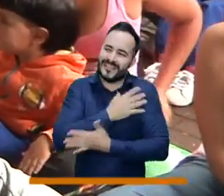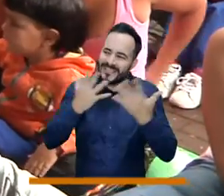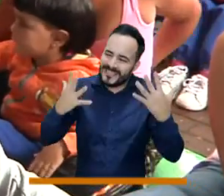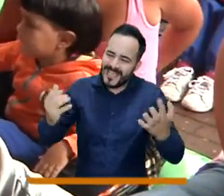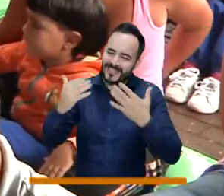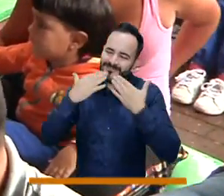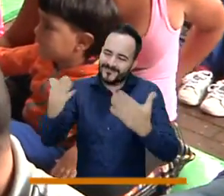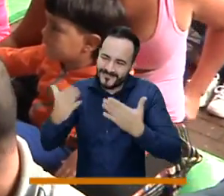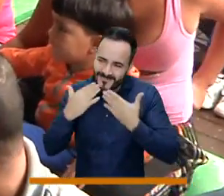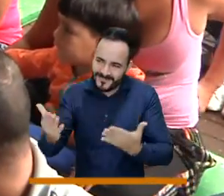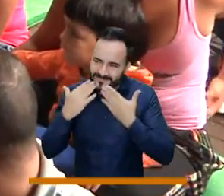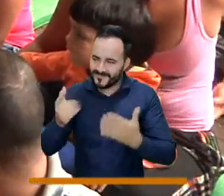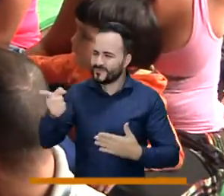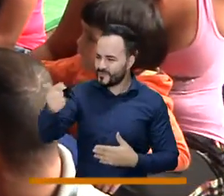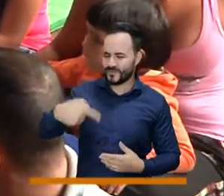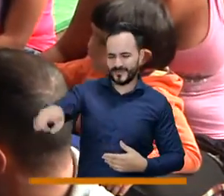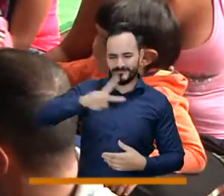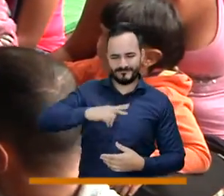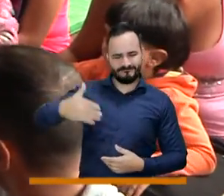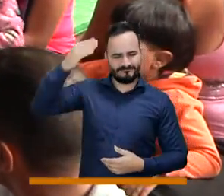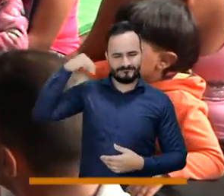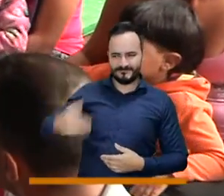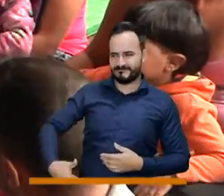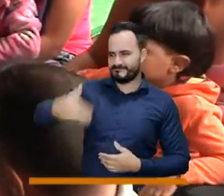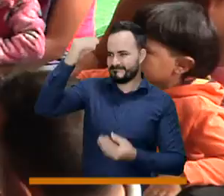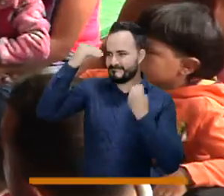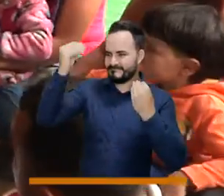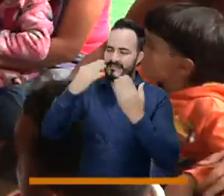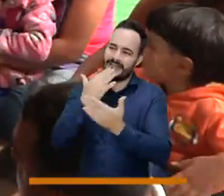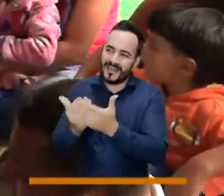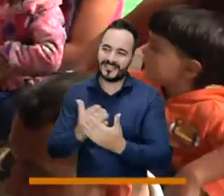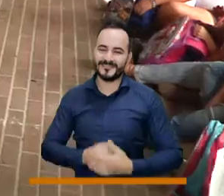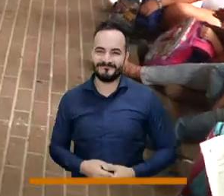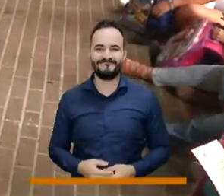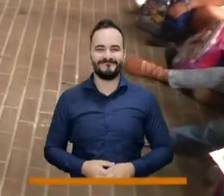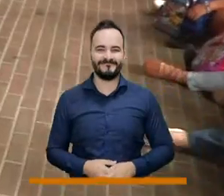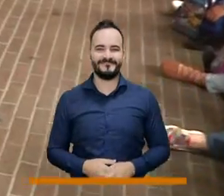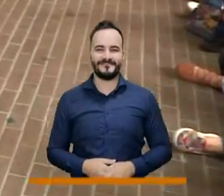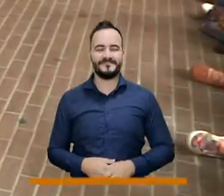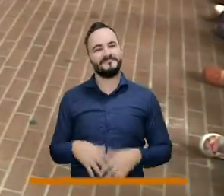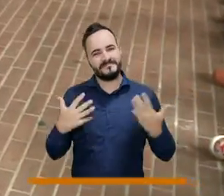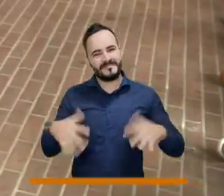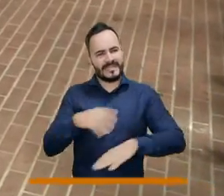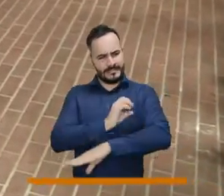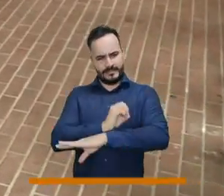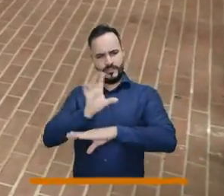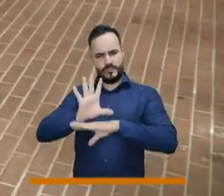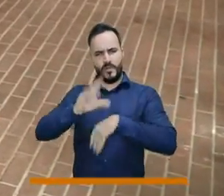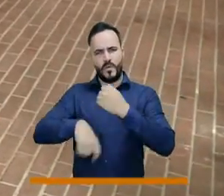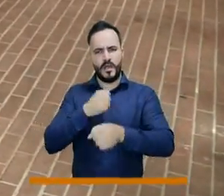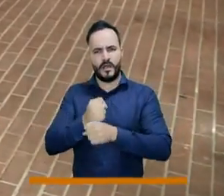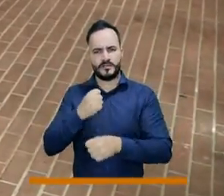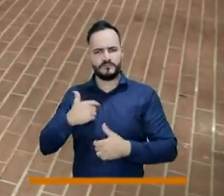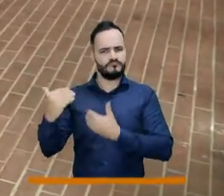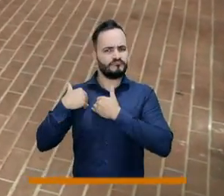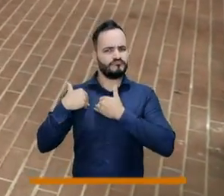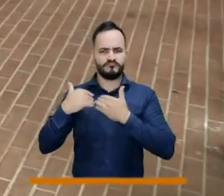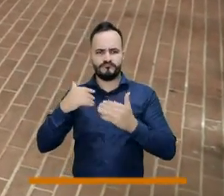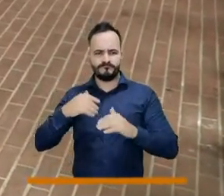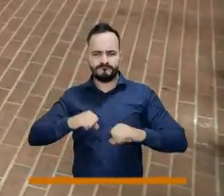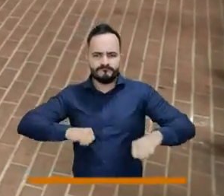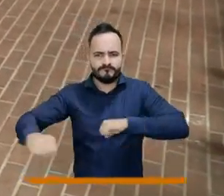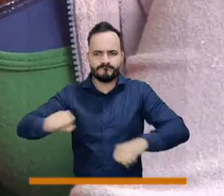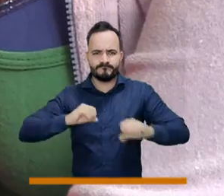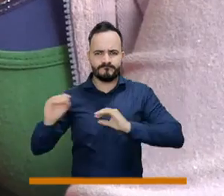a uno. Profe, vengo a darle un abrazo, agradecerle porque usted hace parte de mi educación. ¿Qué es lo que hace